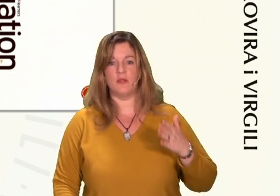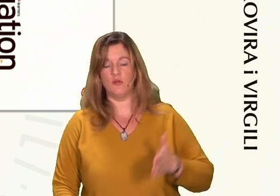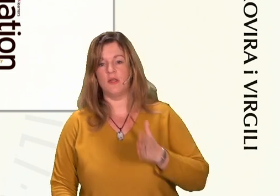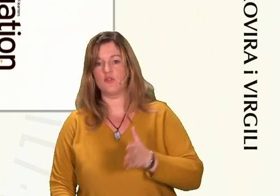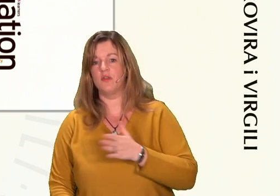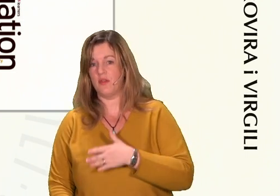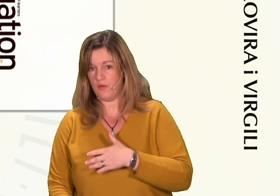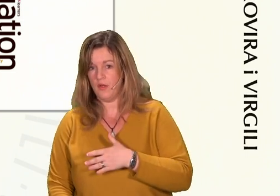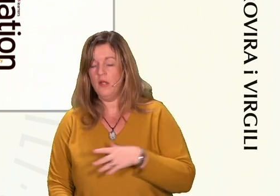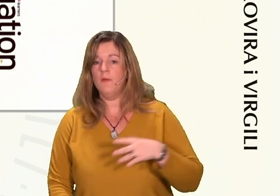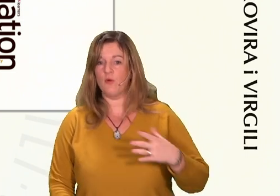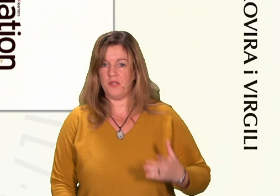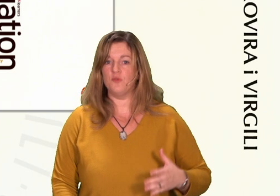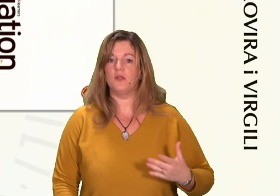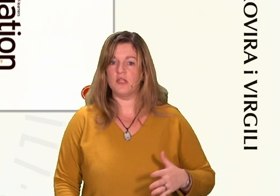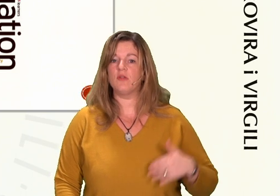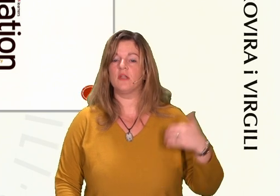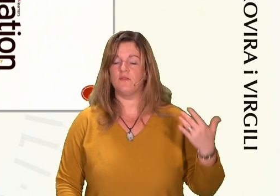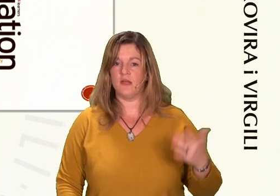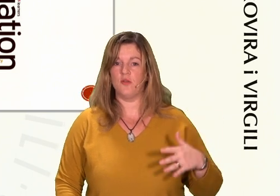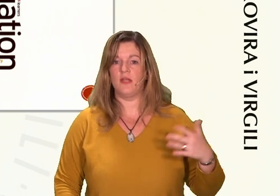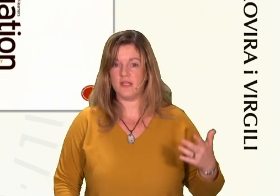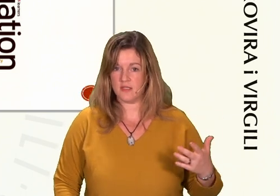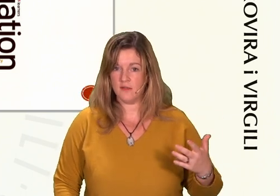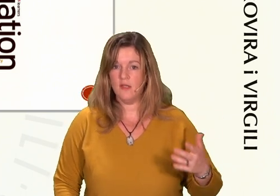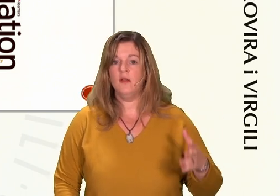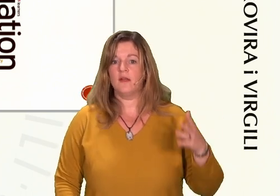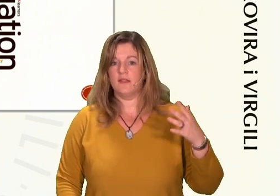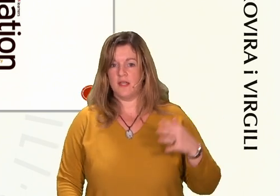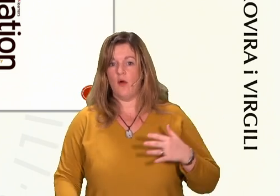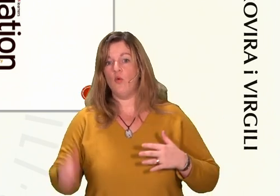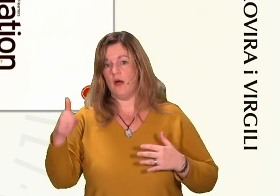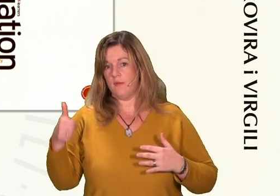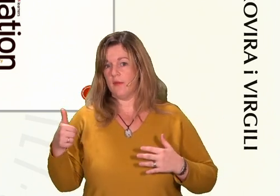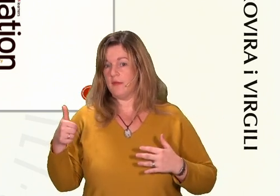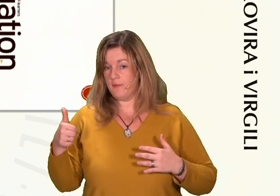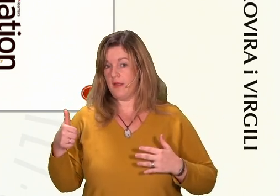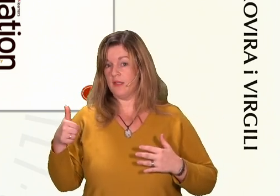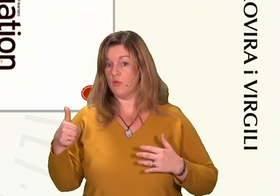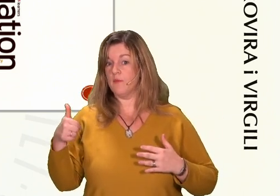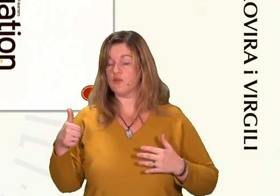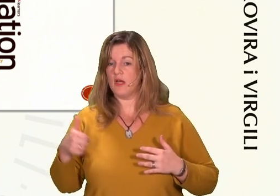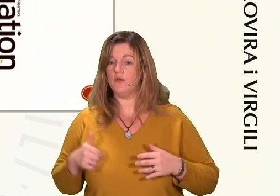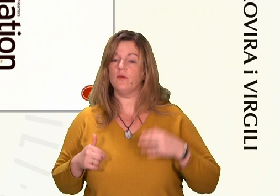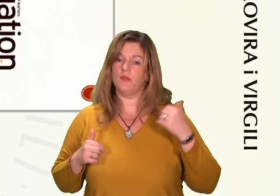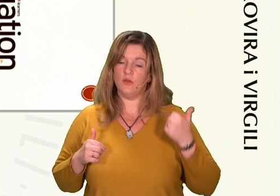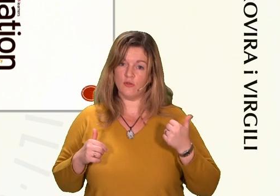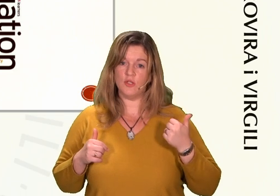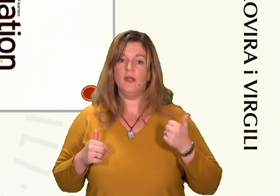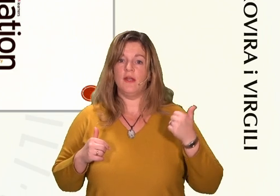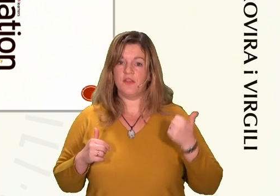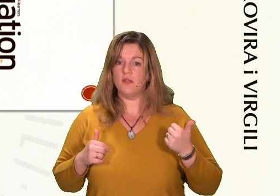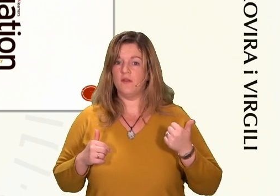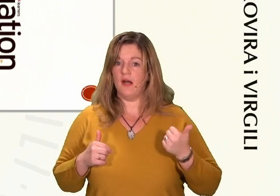Grupo Español de Resucitación. Por lo tanto, tendréis una certificación extra, que será una, el título de posgrado, y